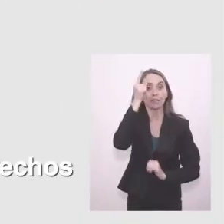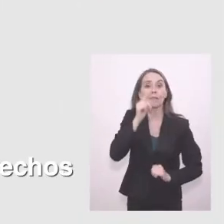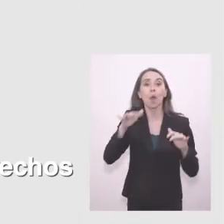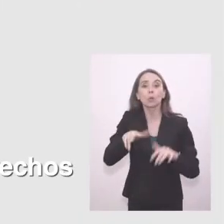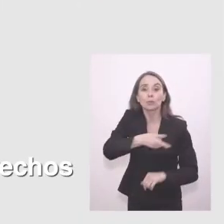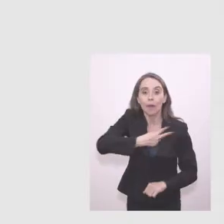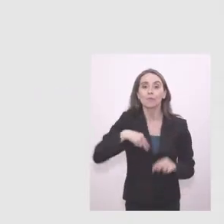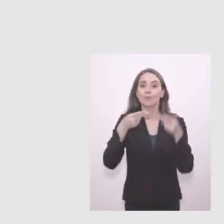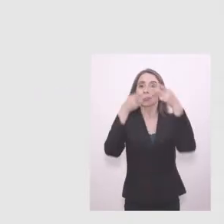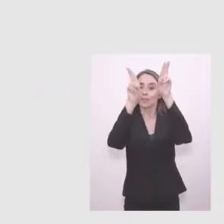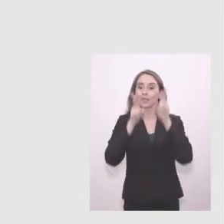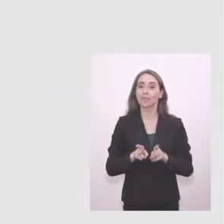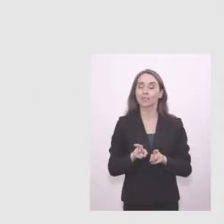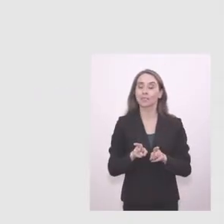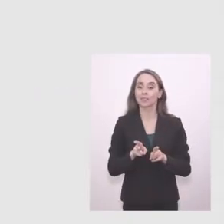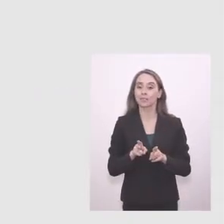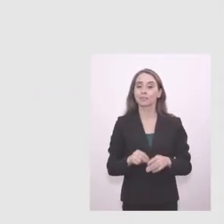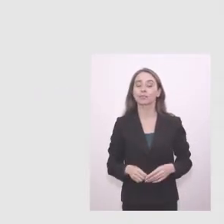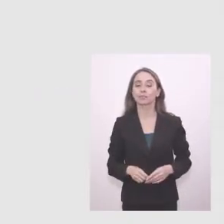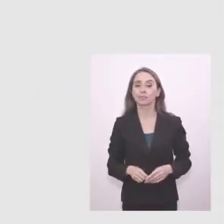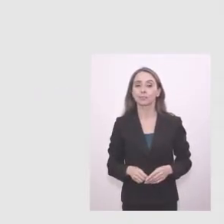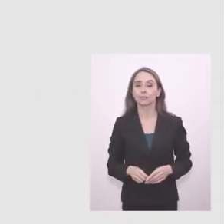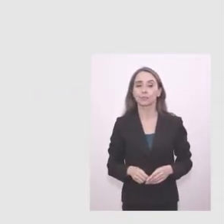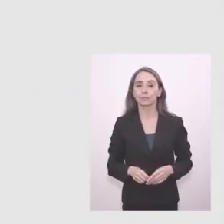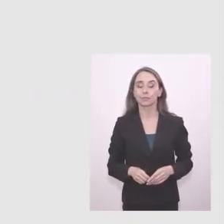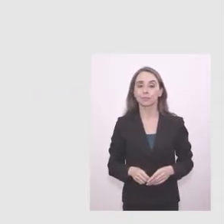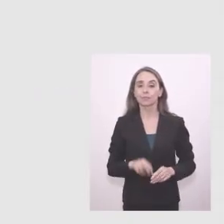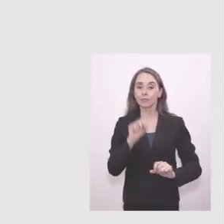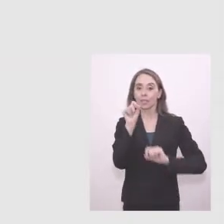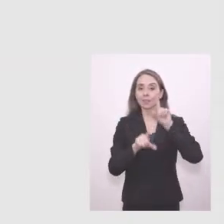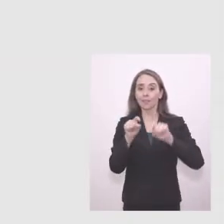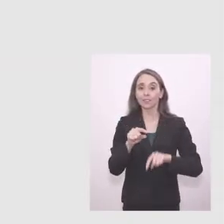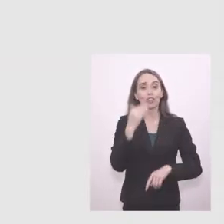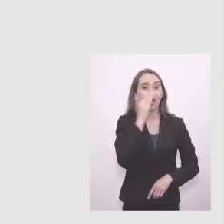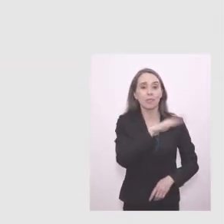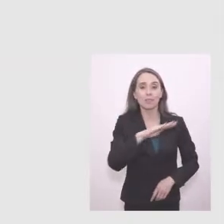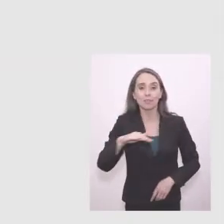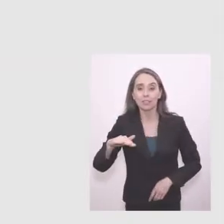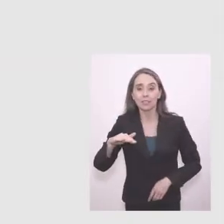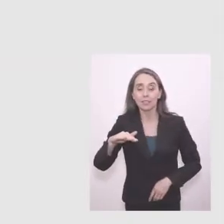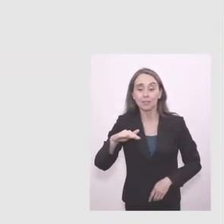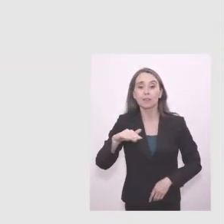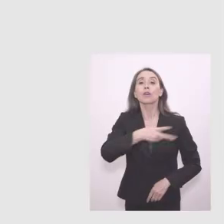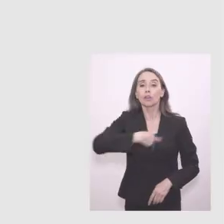nuestros derechos. Defensoría de la Niñez. Tenemos derechos.